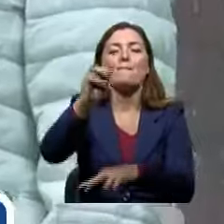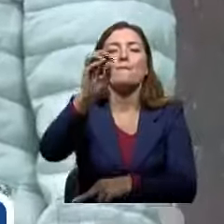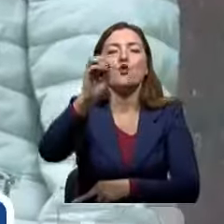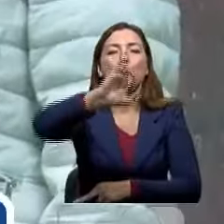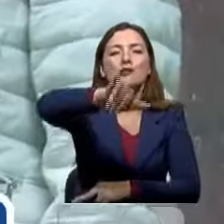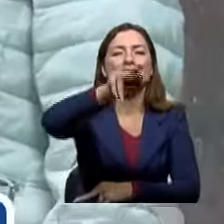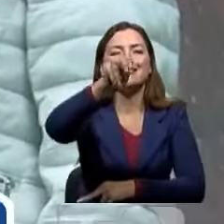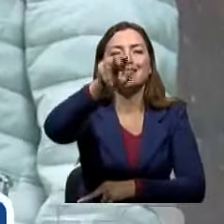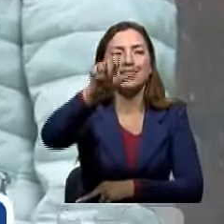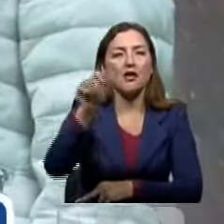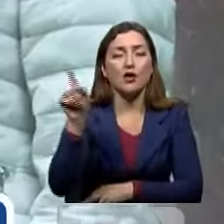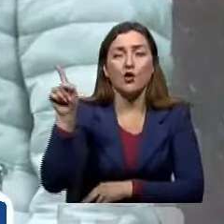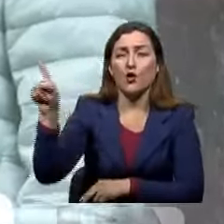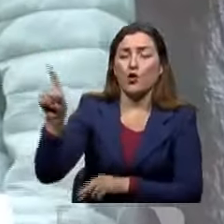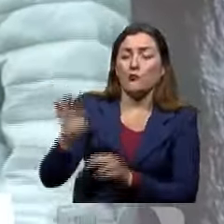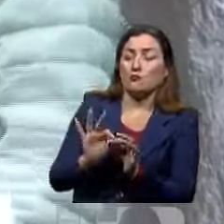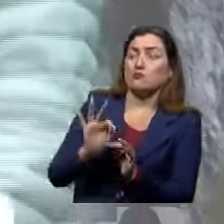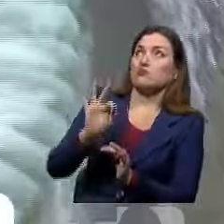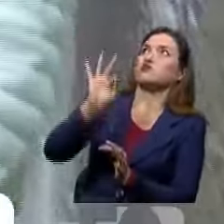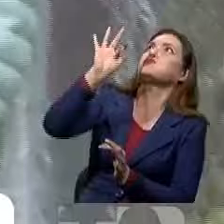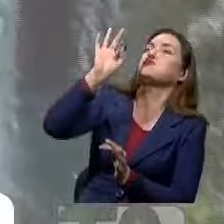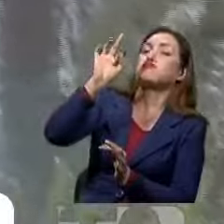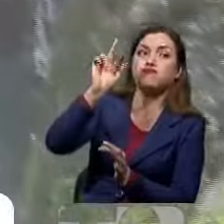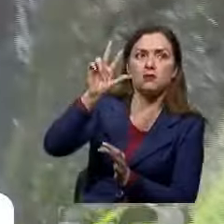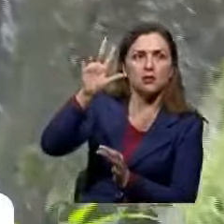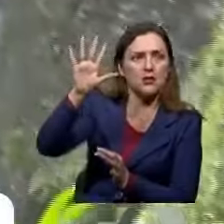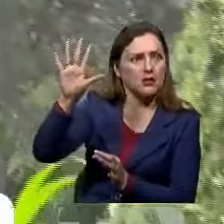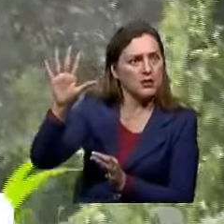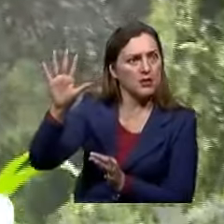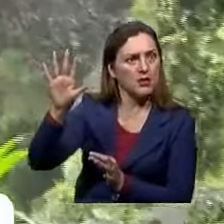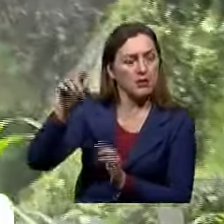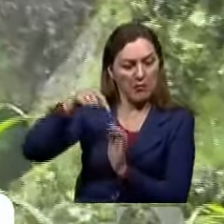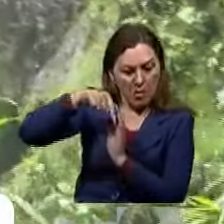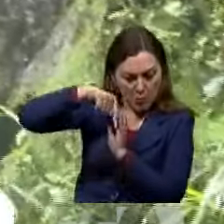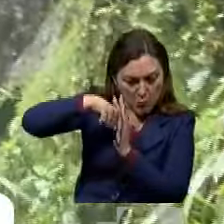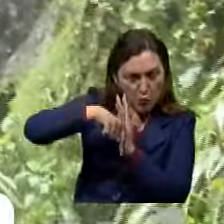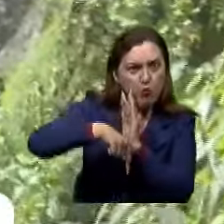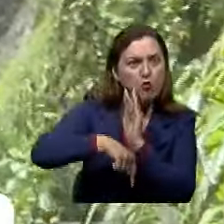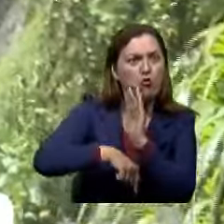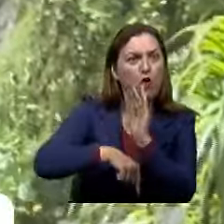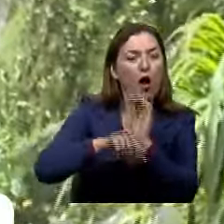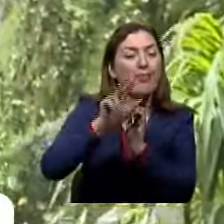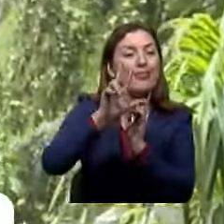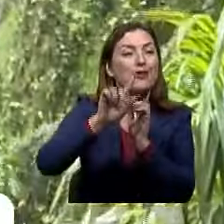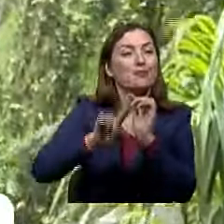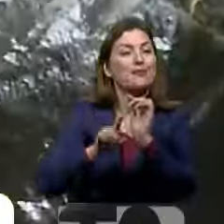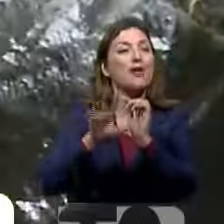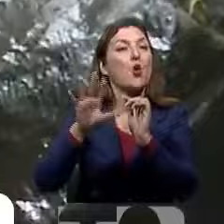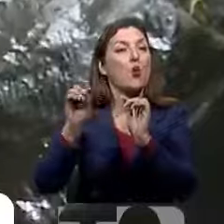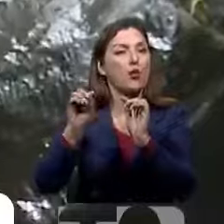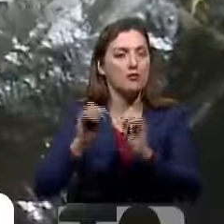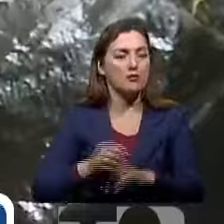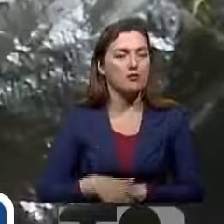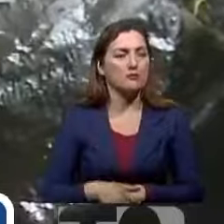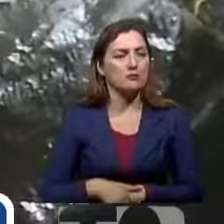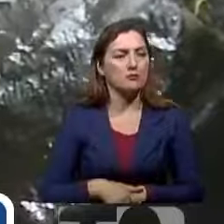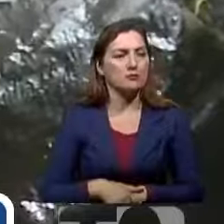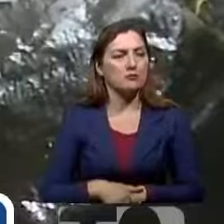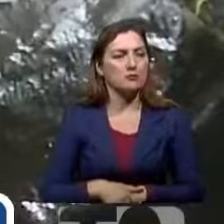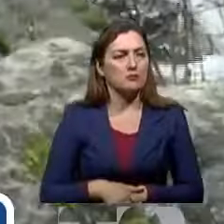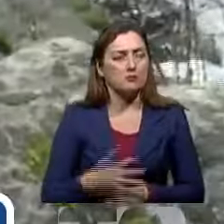La cascada tiene 35 metros de altura. De profundidad tenemos 3 metros 50 de profundidad. Con